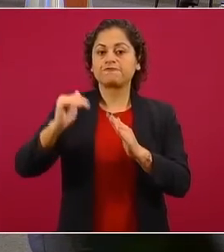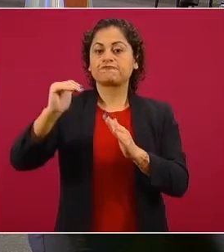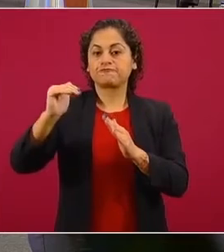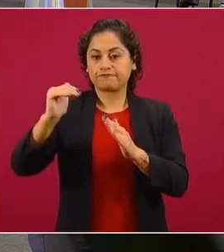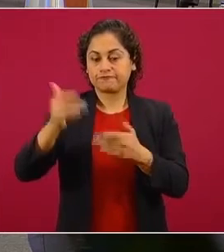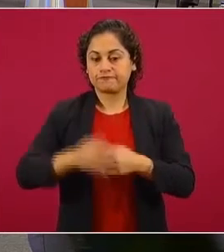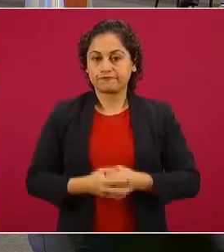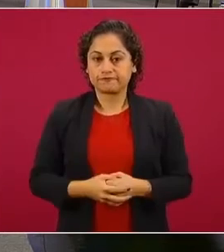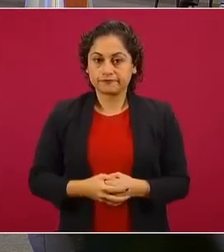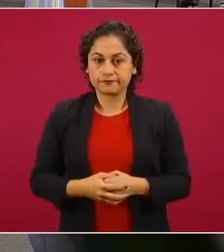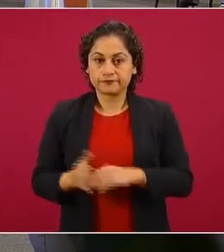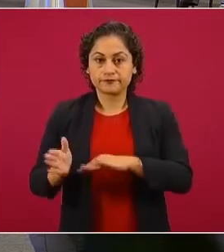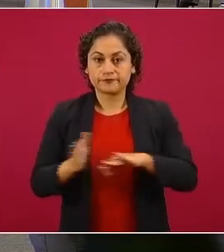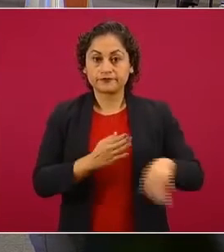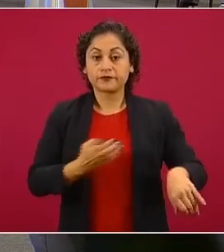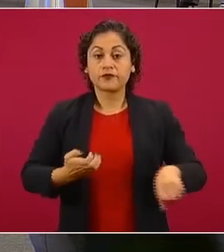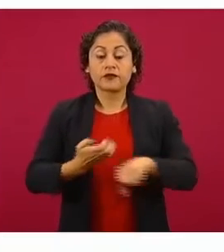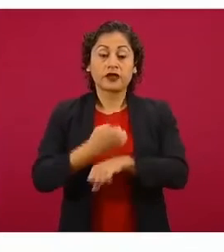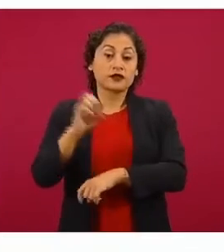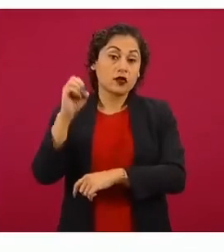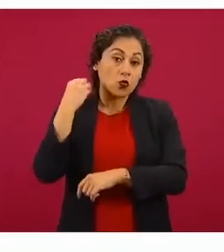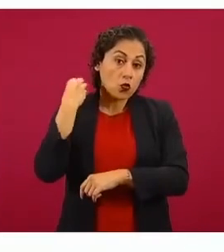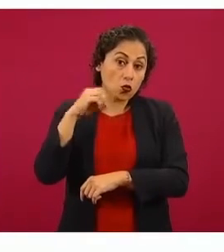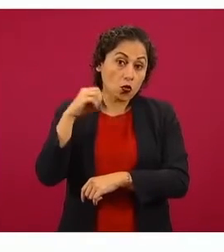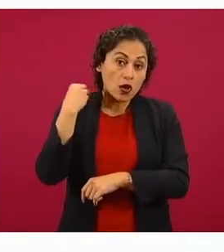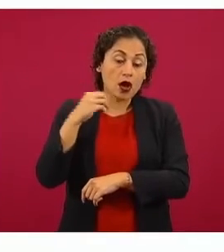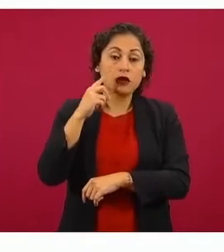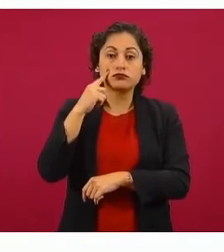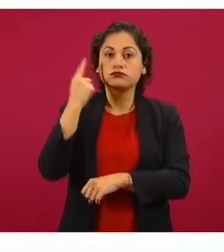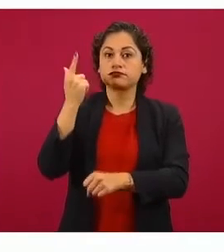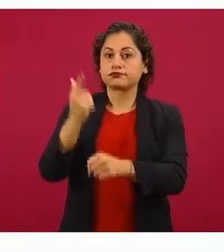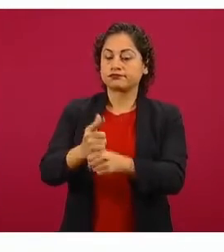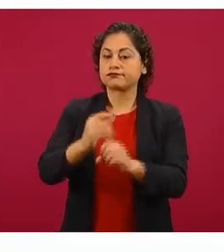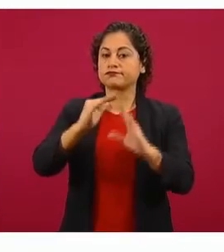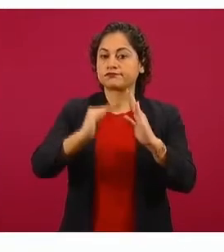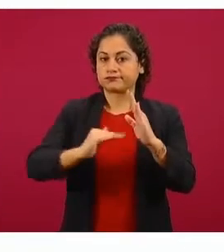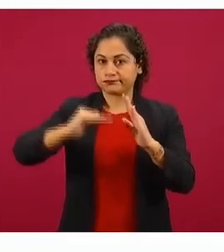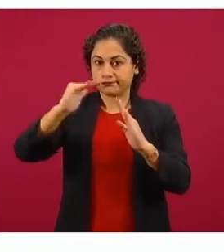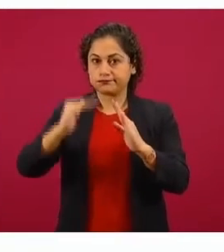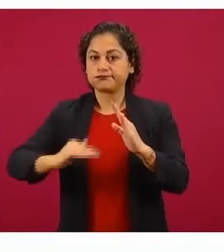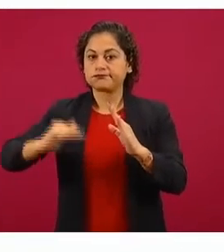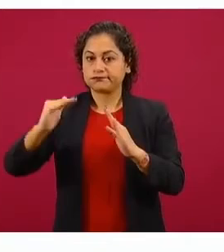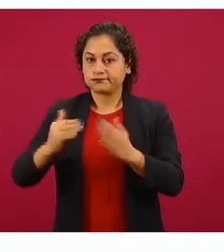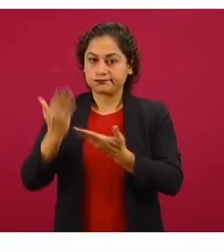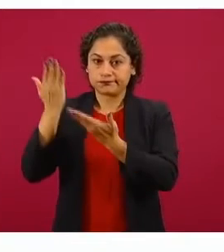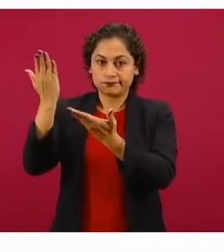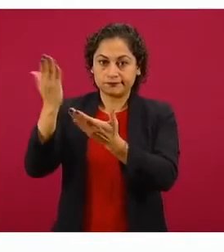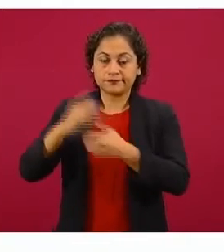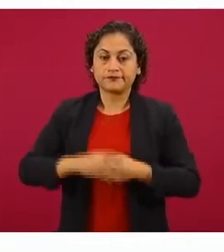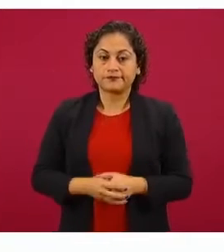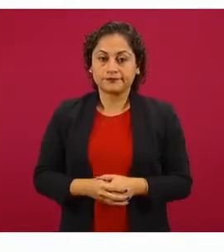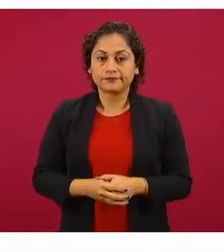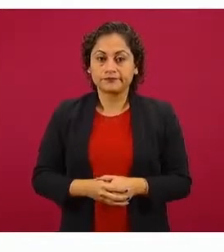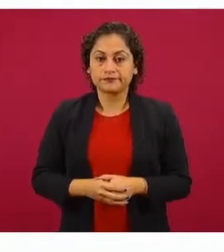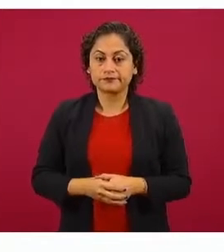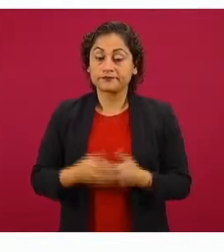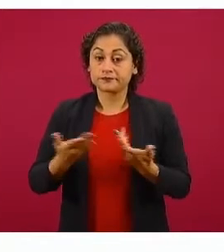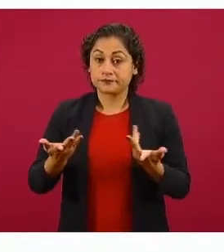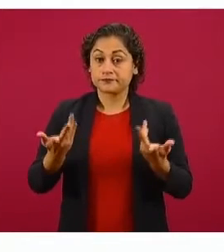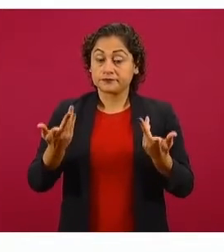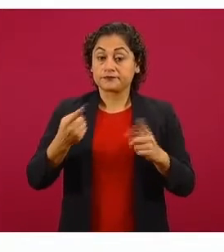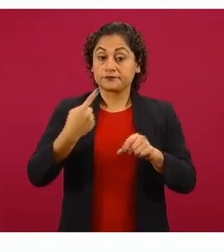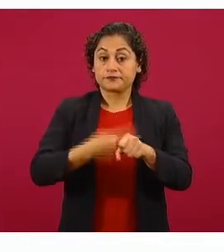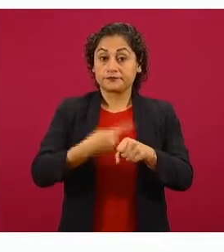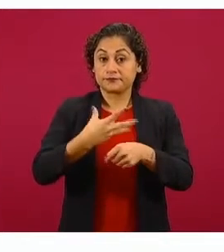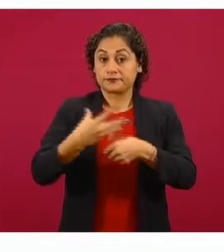siguiente. Oaxaca, con importantes variaciones, esto es debido a lo que ya comentábamos, una importante dispersión geográfica. El comportamiento de la